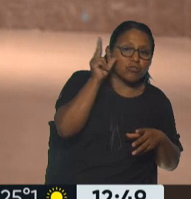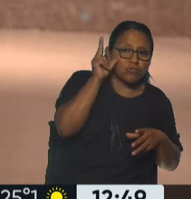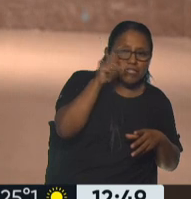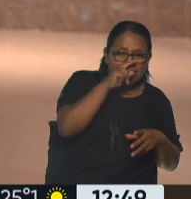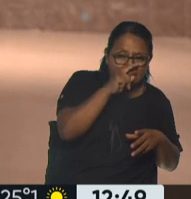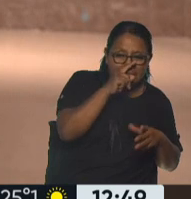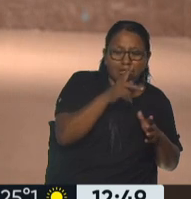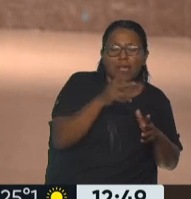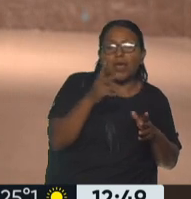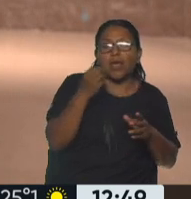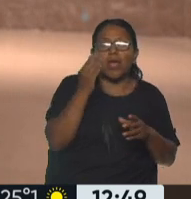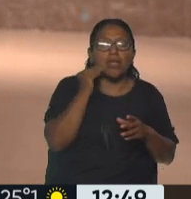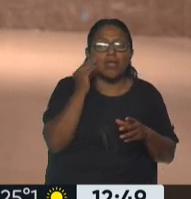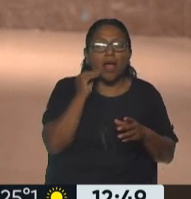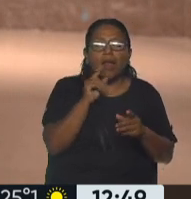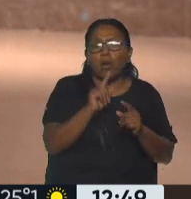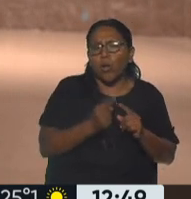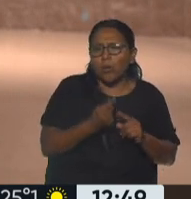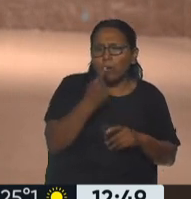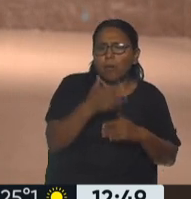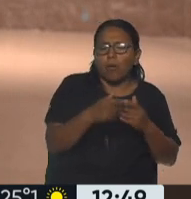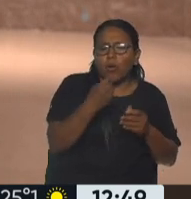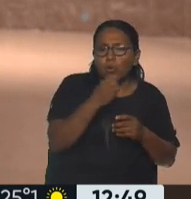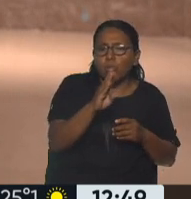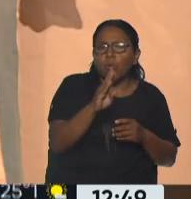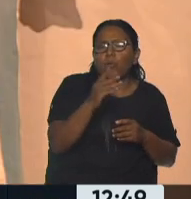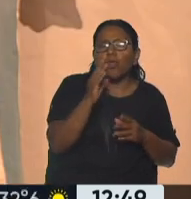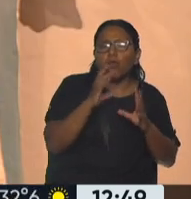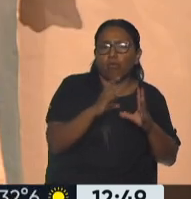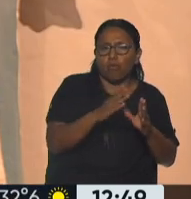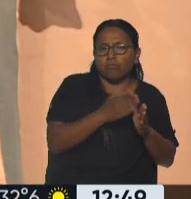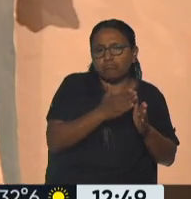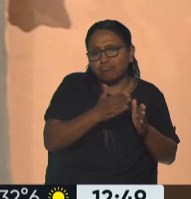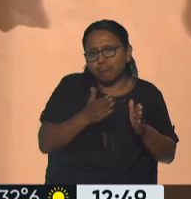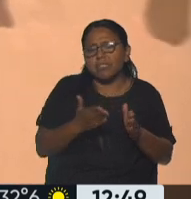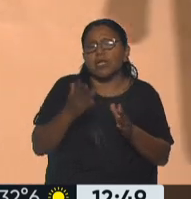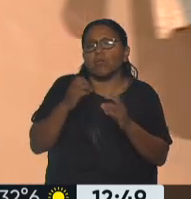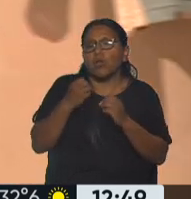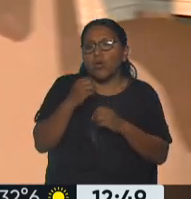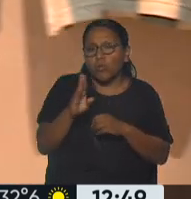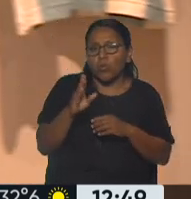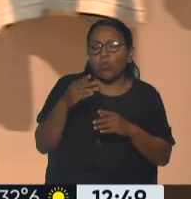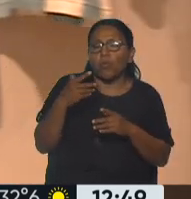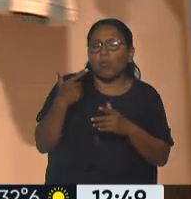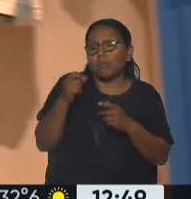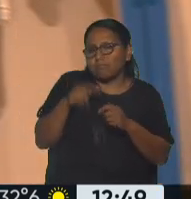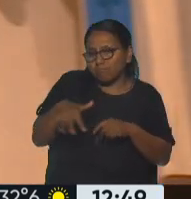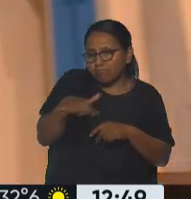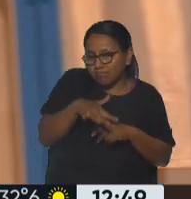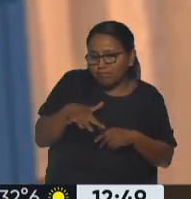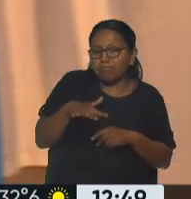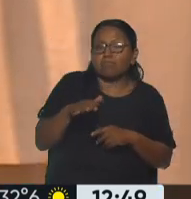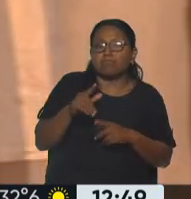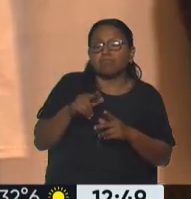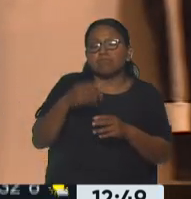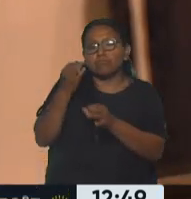de los clubes británicos, de origen británico, los primeros clubes de fútbol que hubo, luego los clubes amateur ya de criollos, llegamos